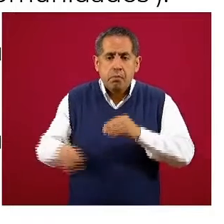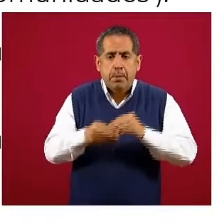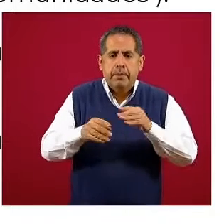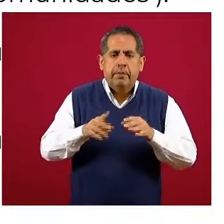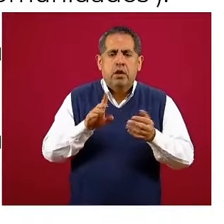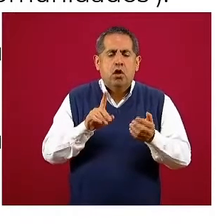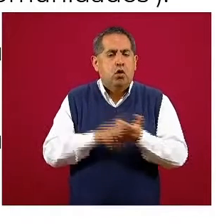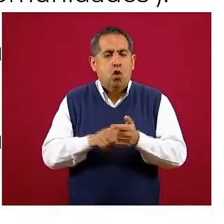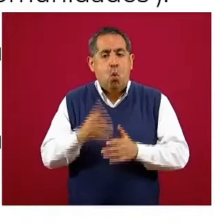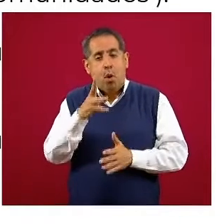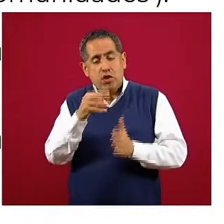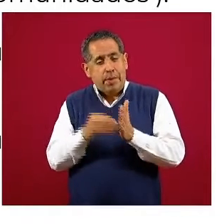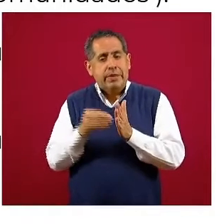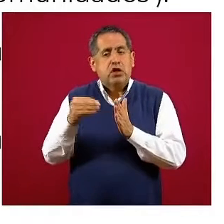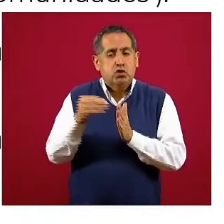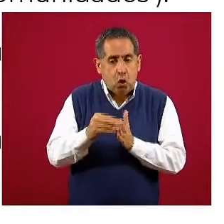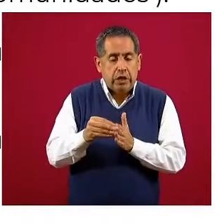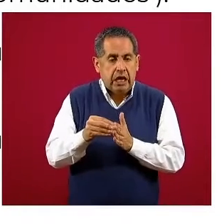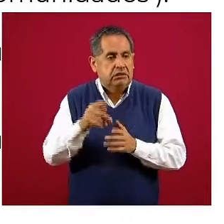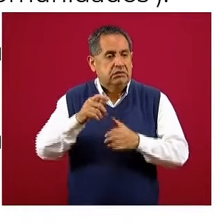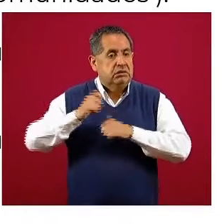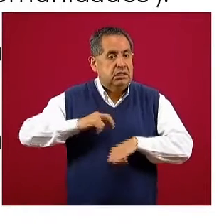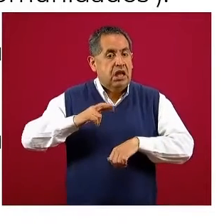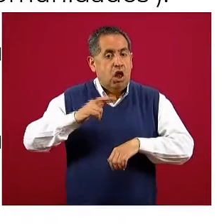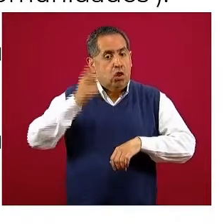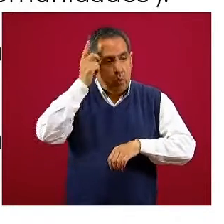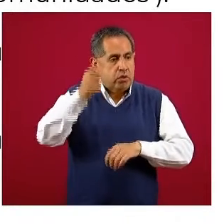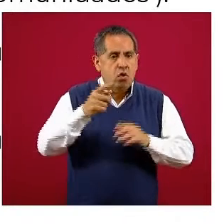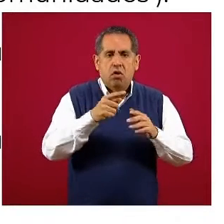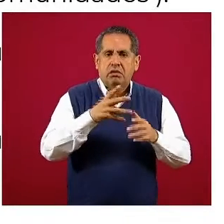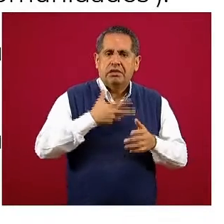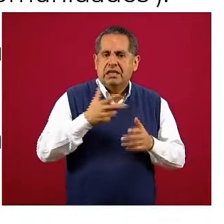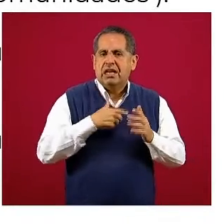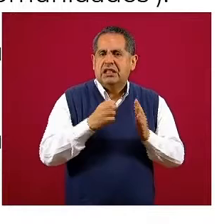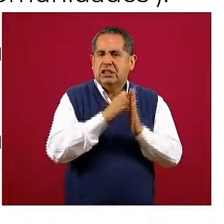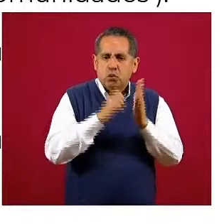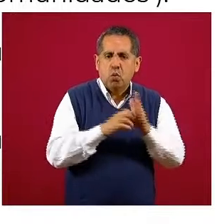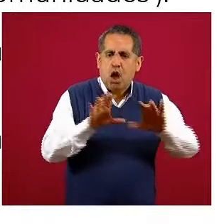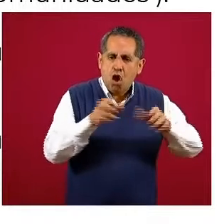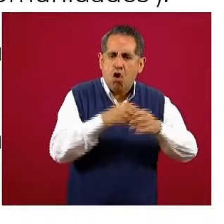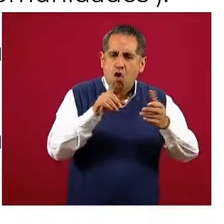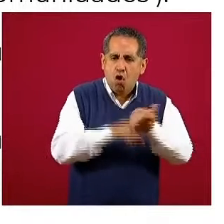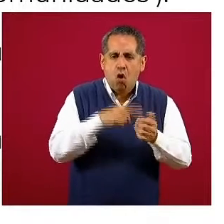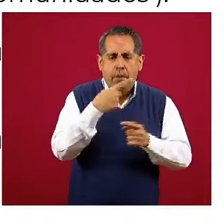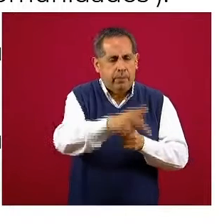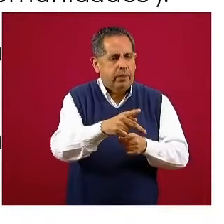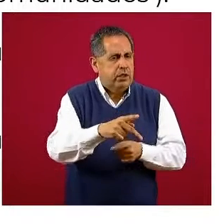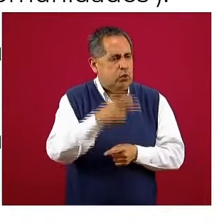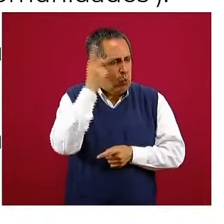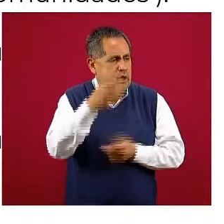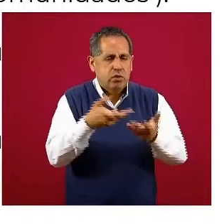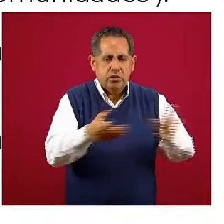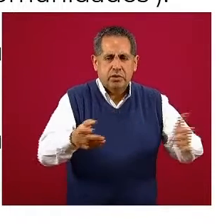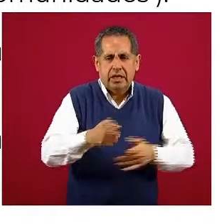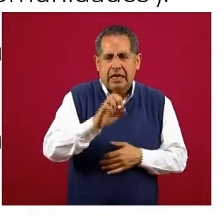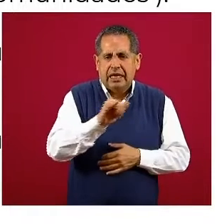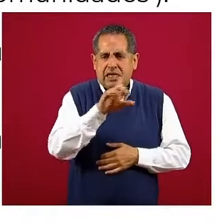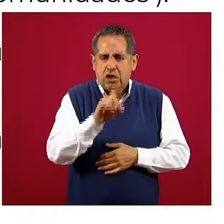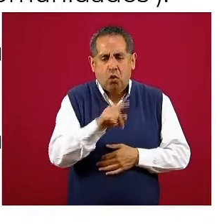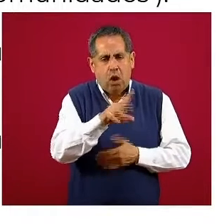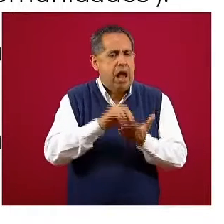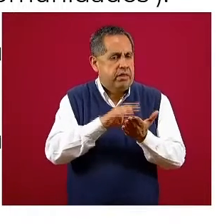2,000 de café, 2,000 de caña de azúcar, para apoyar este esfuerzo de los campesinos e indígenas que no paran en su